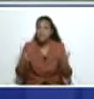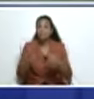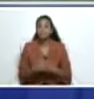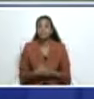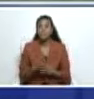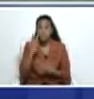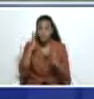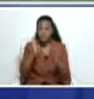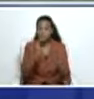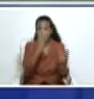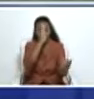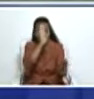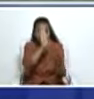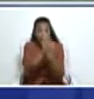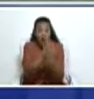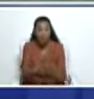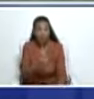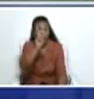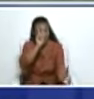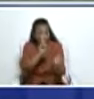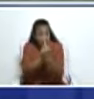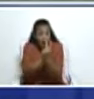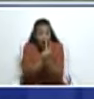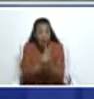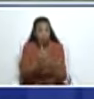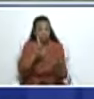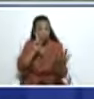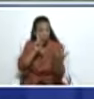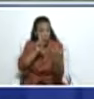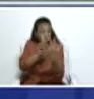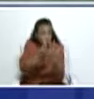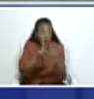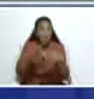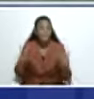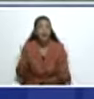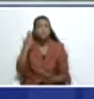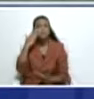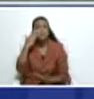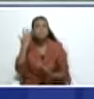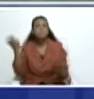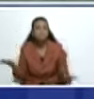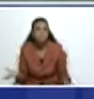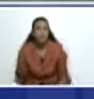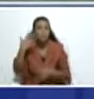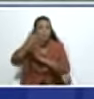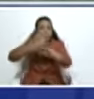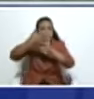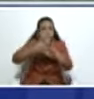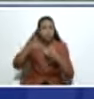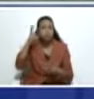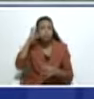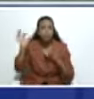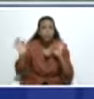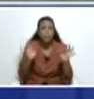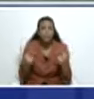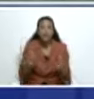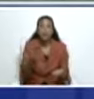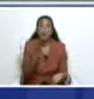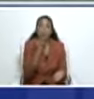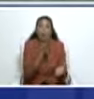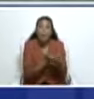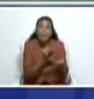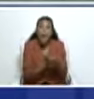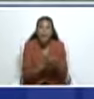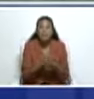Face to face, cara a cara, para escucharlo. Aquí yo tengo un documento que me acaba de pasar el ministro Ricardo